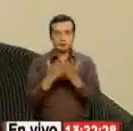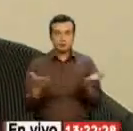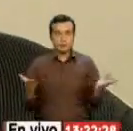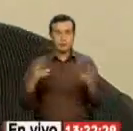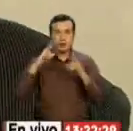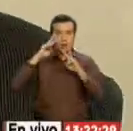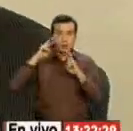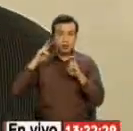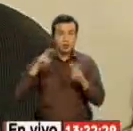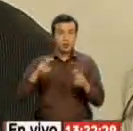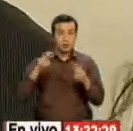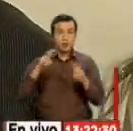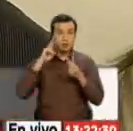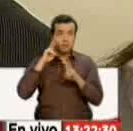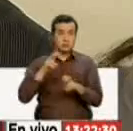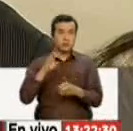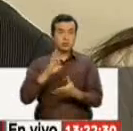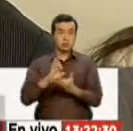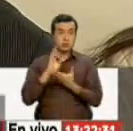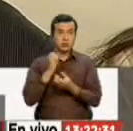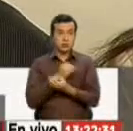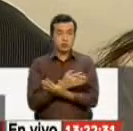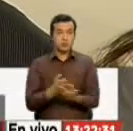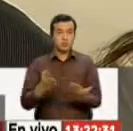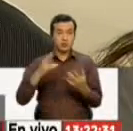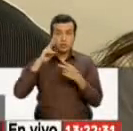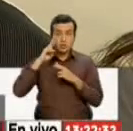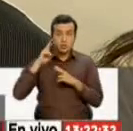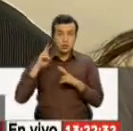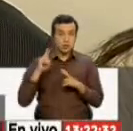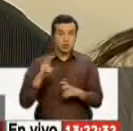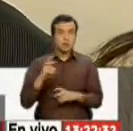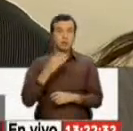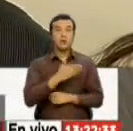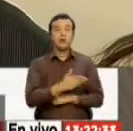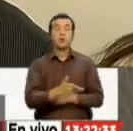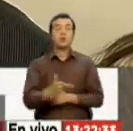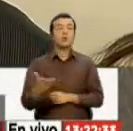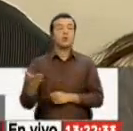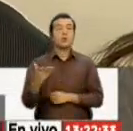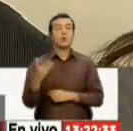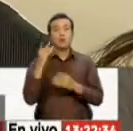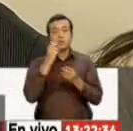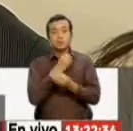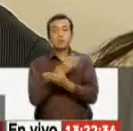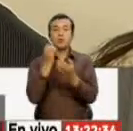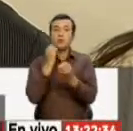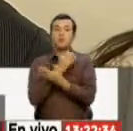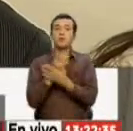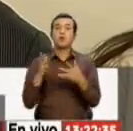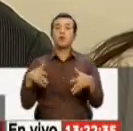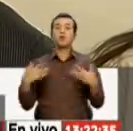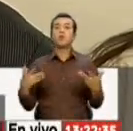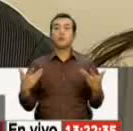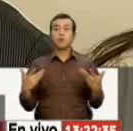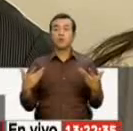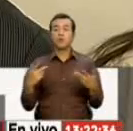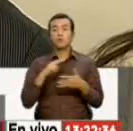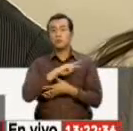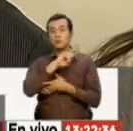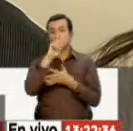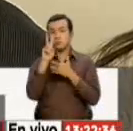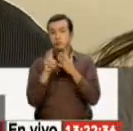Una investigación al testigo y una investigación de este hecho de divulgación de este